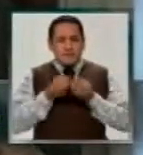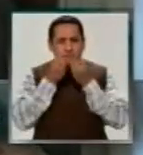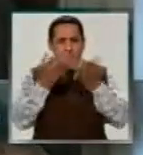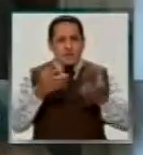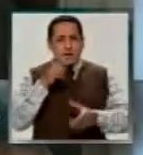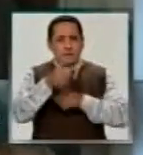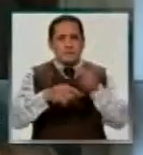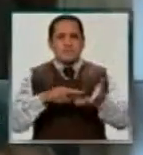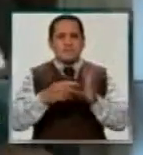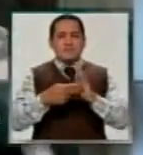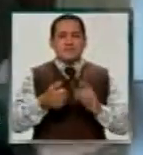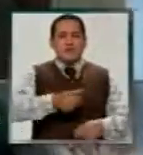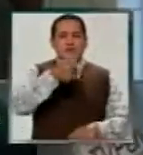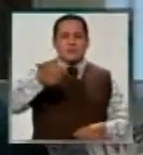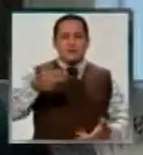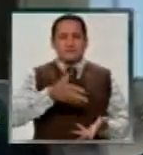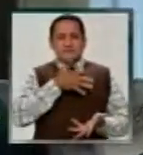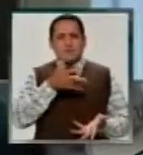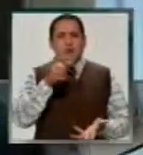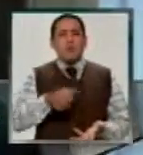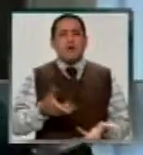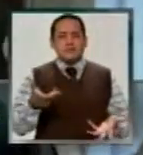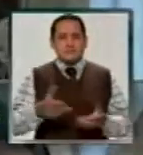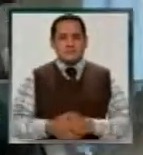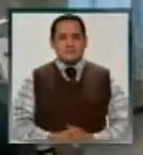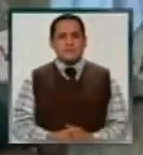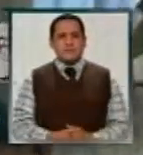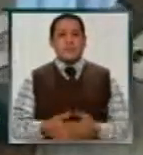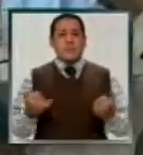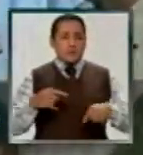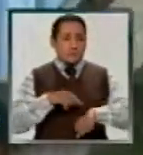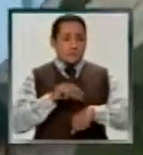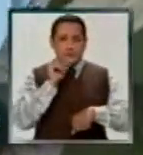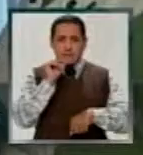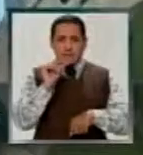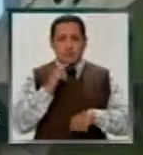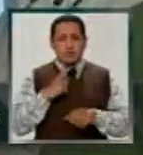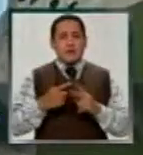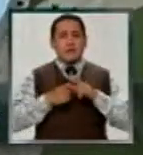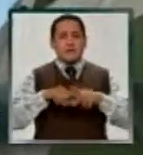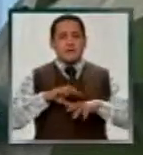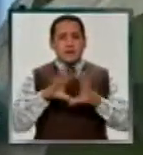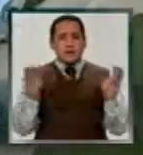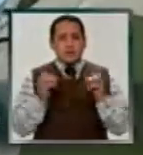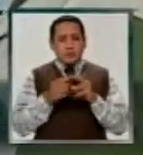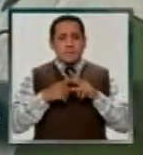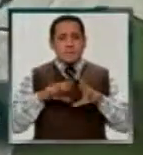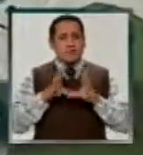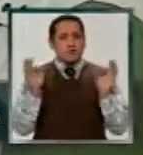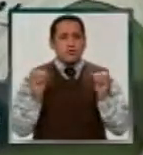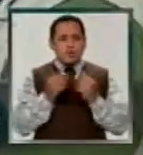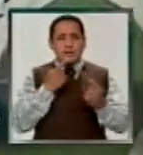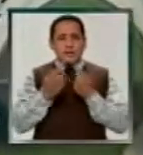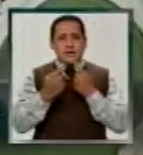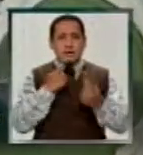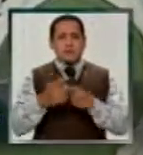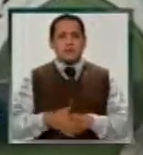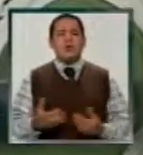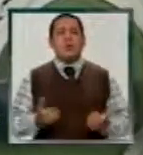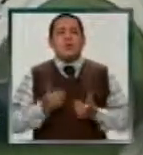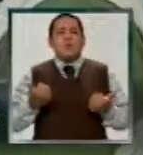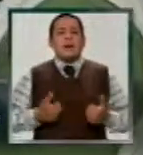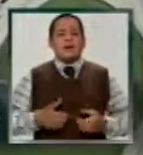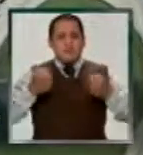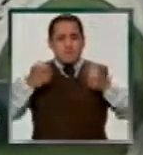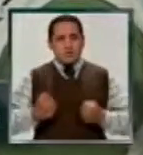lo que son sus autoridades en unos minutos se reiniciará terminará el cuarto intermedio y se reiniciar reiniciará el diálogo Cuál va a ser la